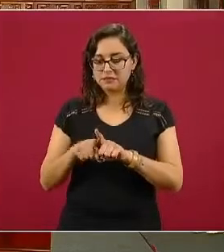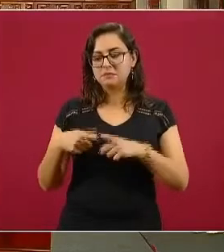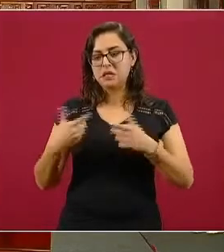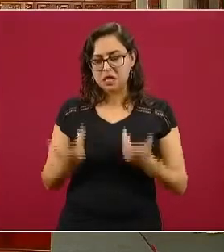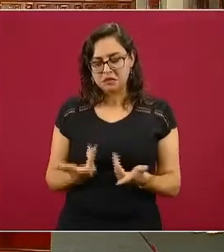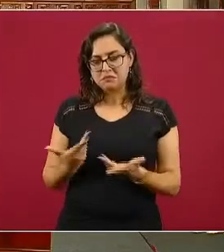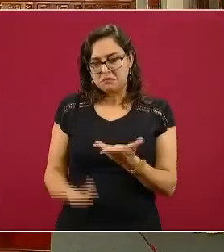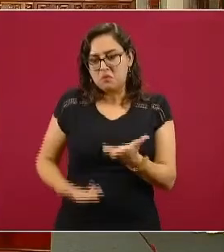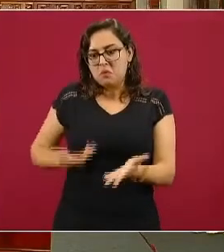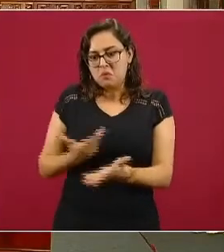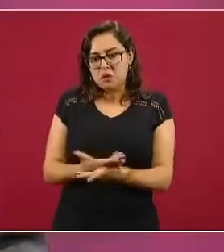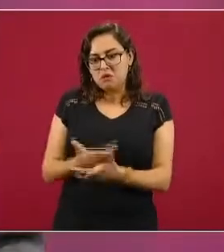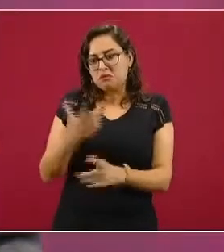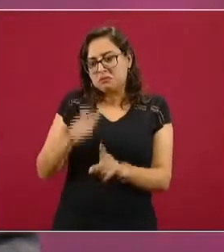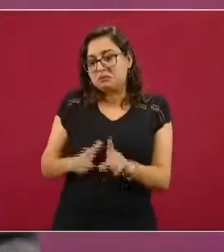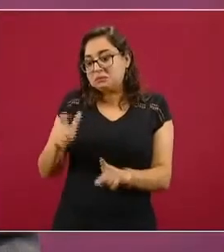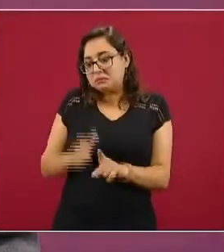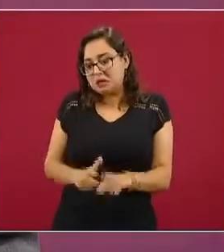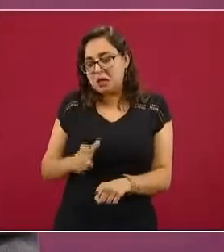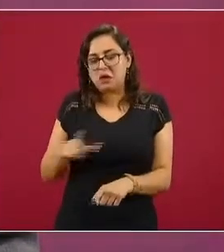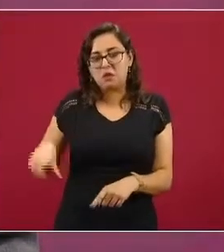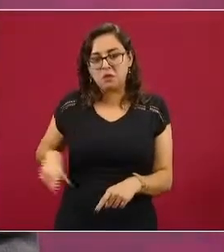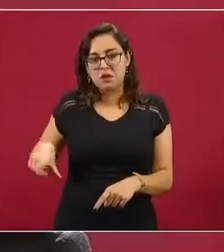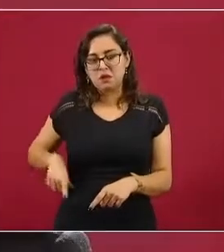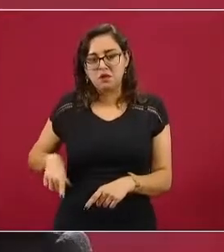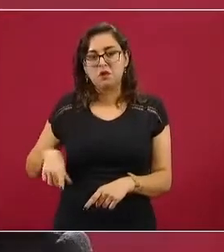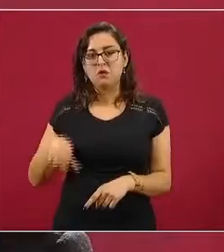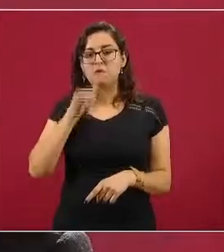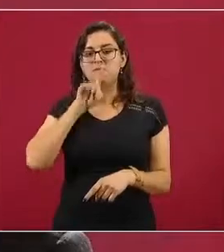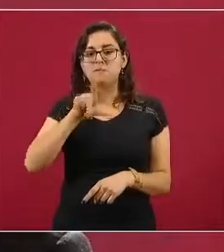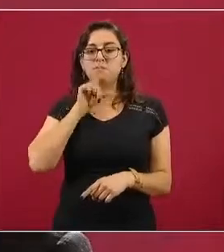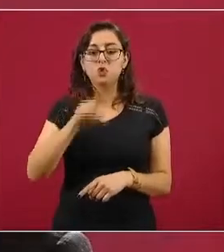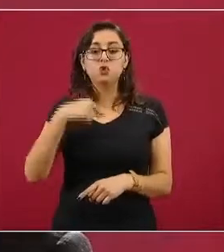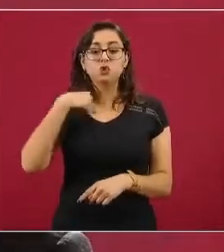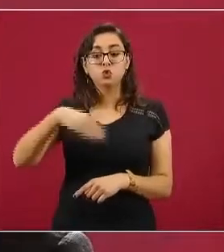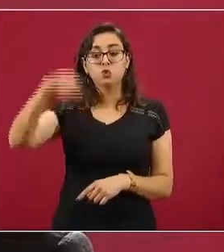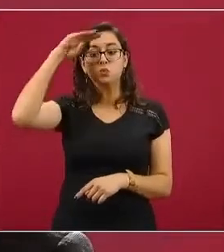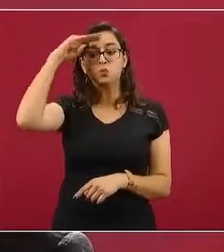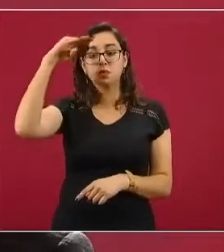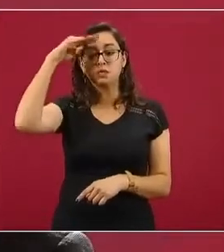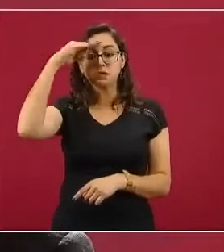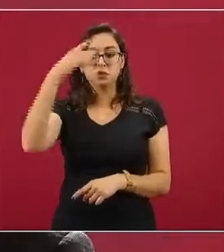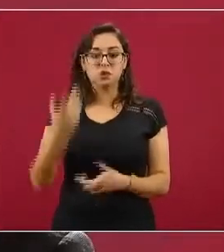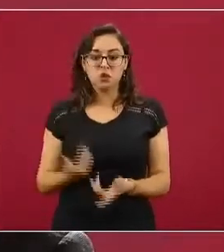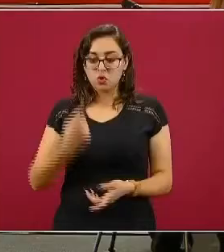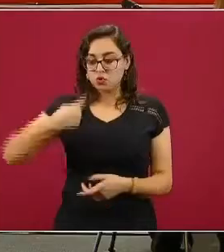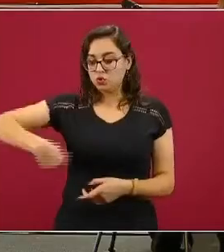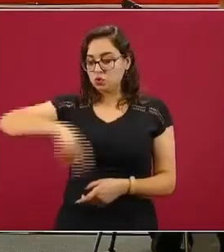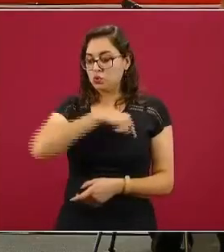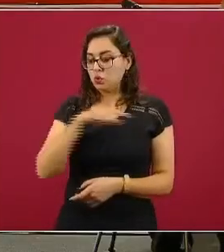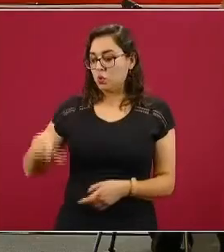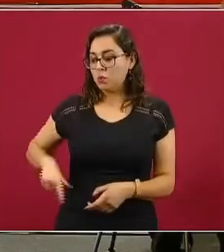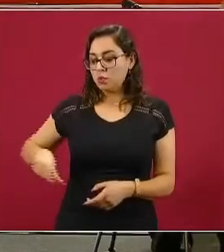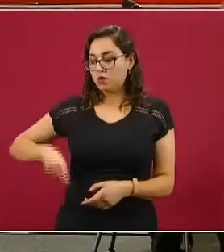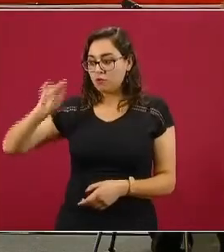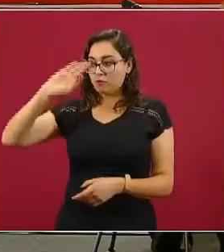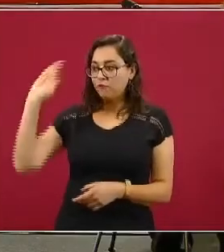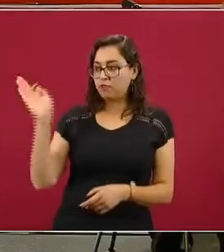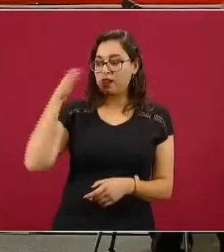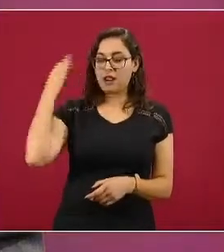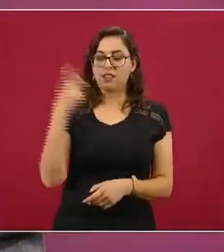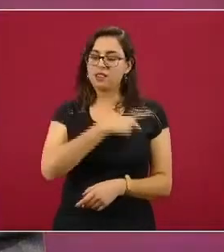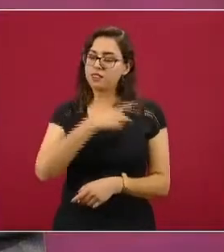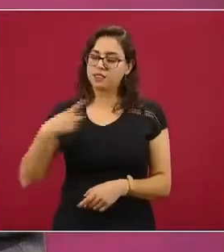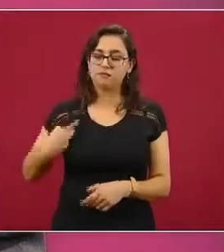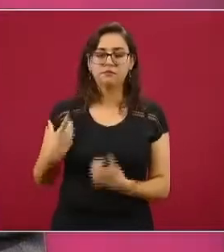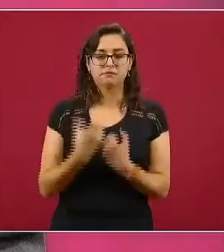constructiva, del gobierno de Jalisco. Yo insisto en que la postura de nosotros en el Gobierno de México es de respaldo en general